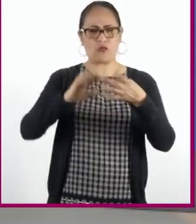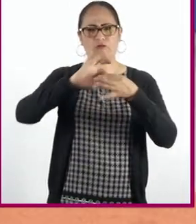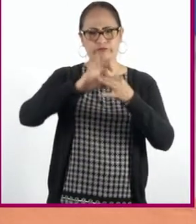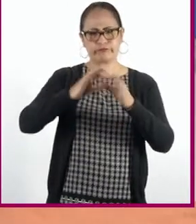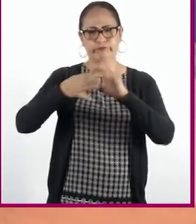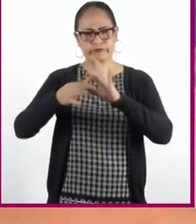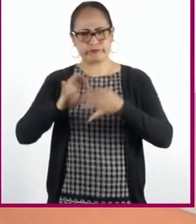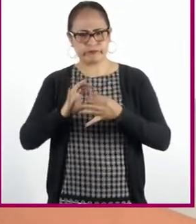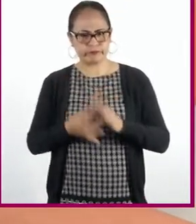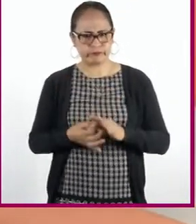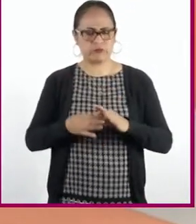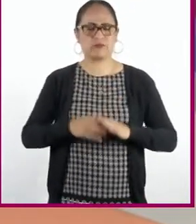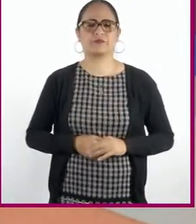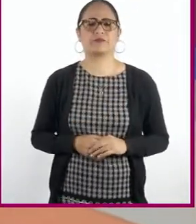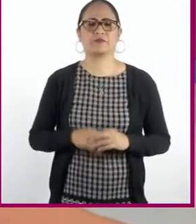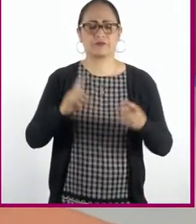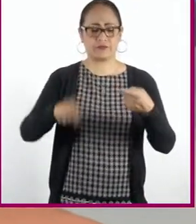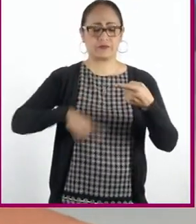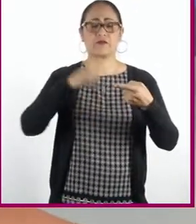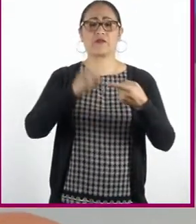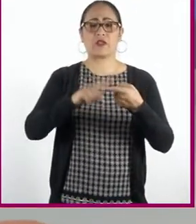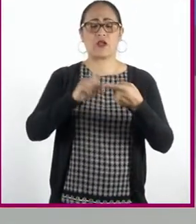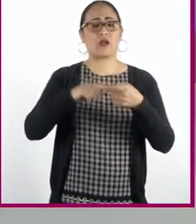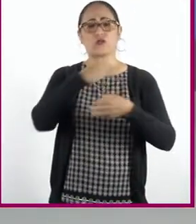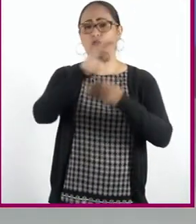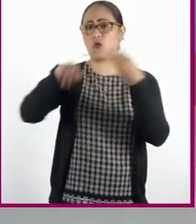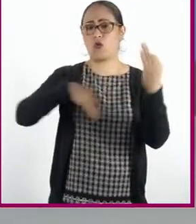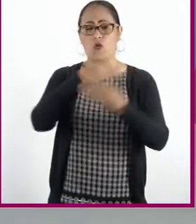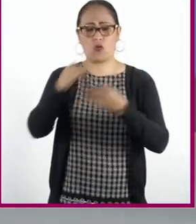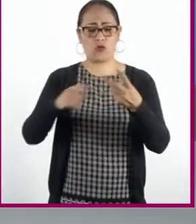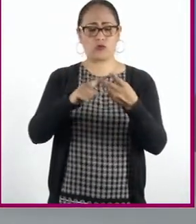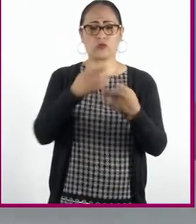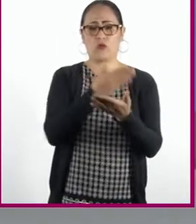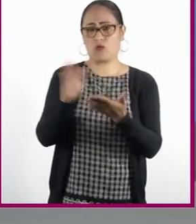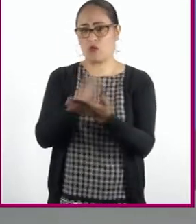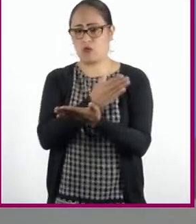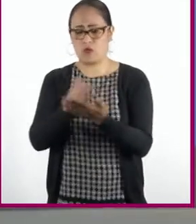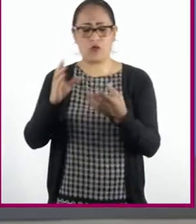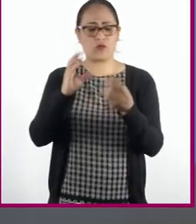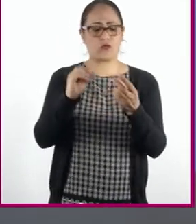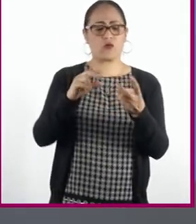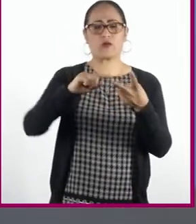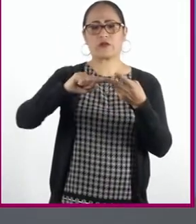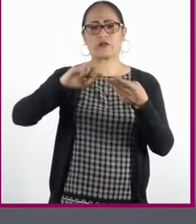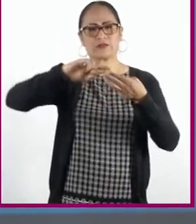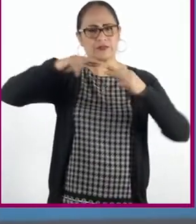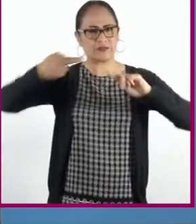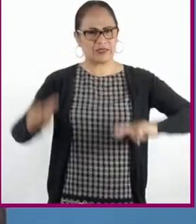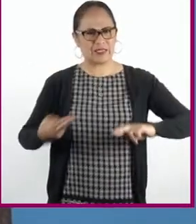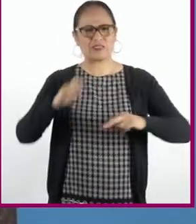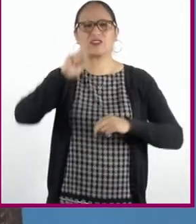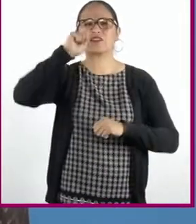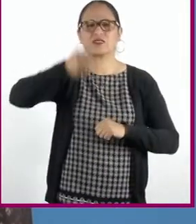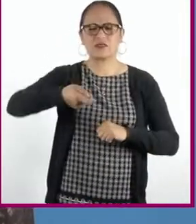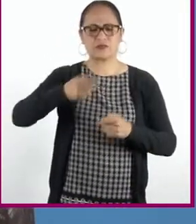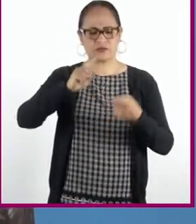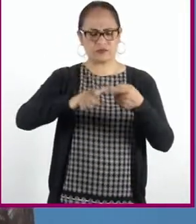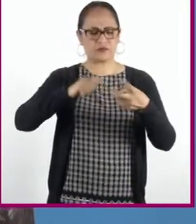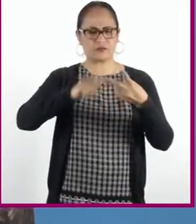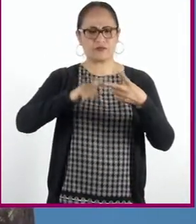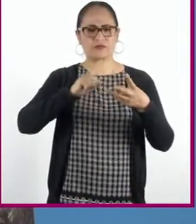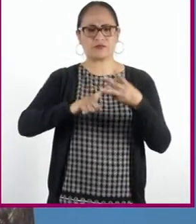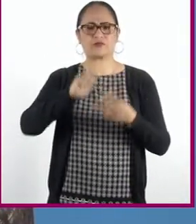rigen. Universales, indivisibles y están interrelacionados. ¿Qué significan estas tres